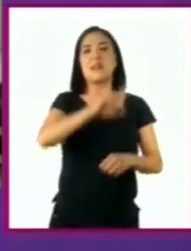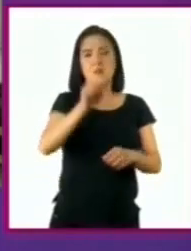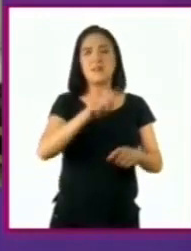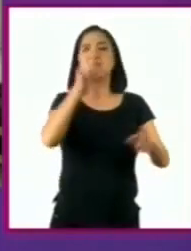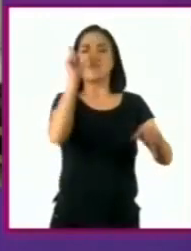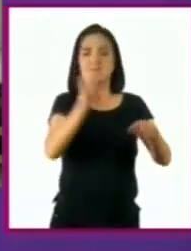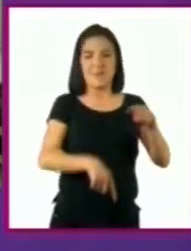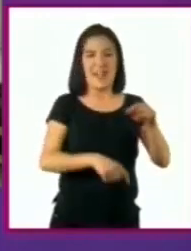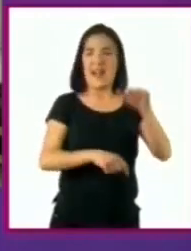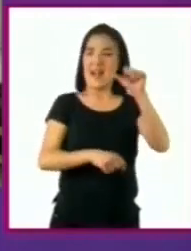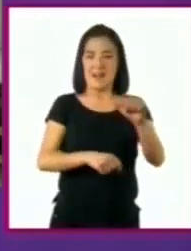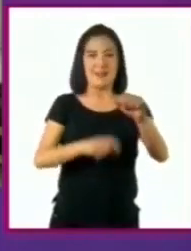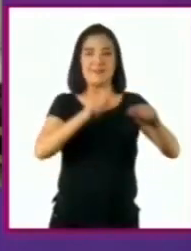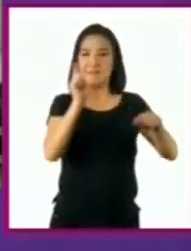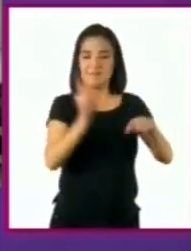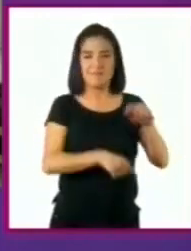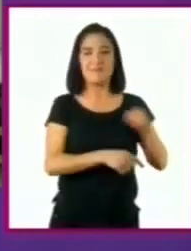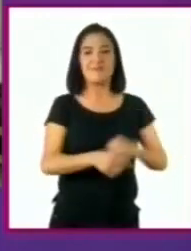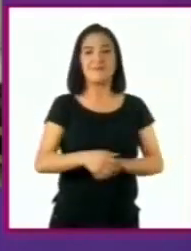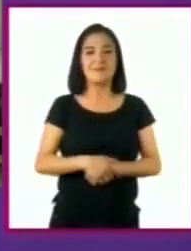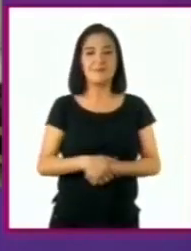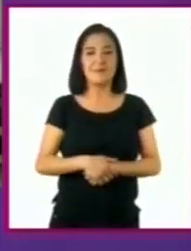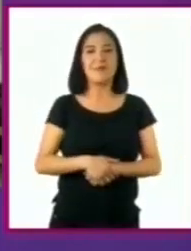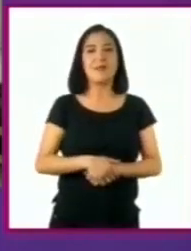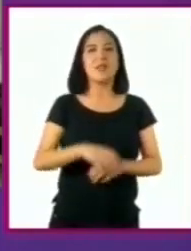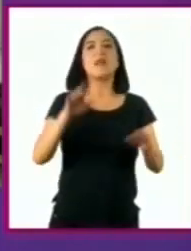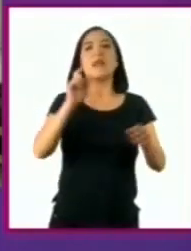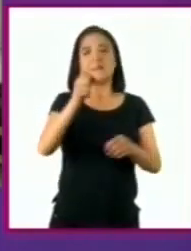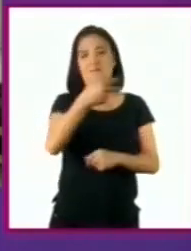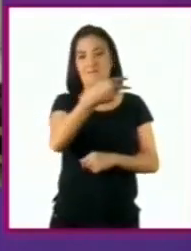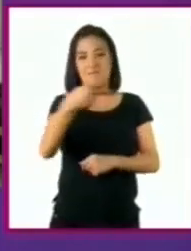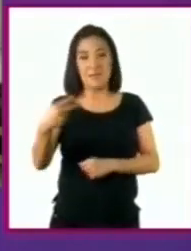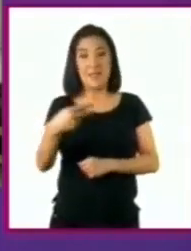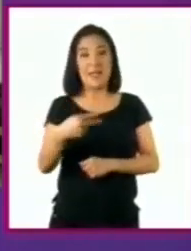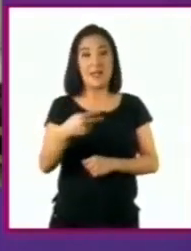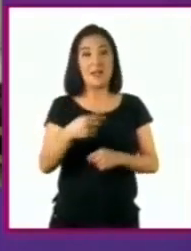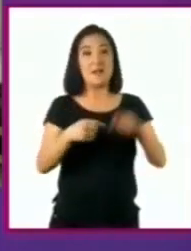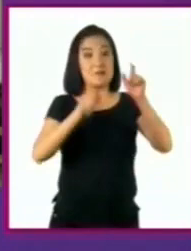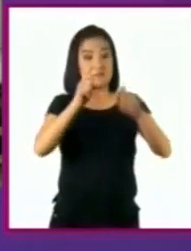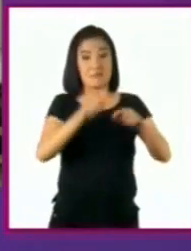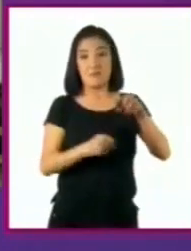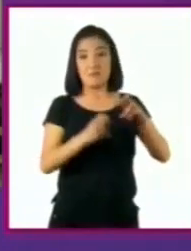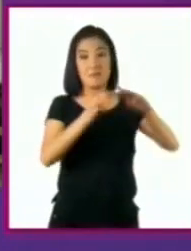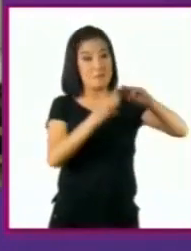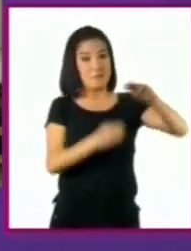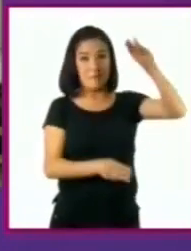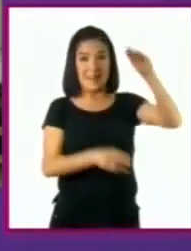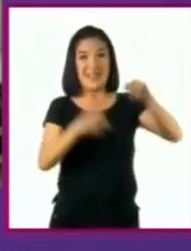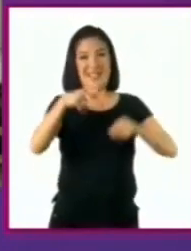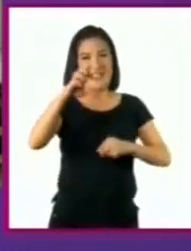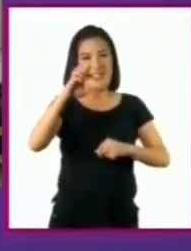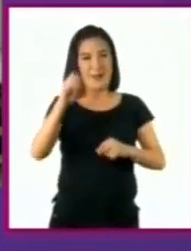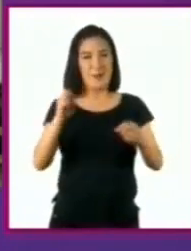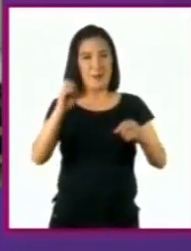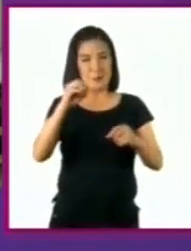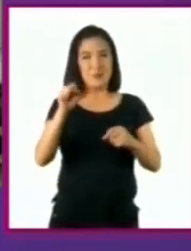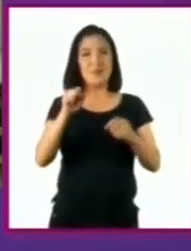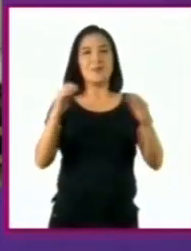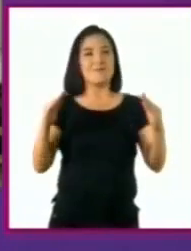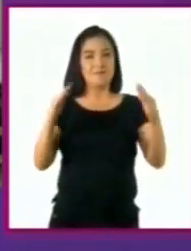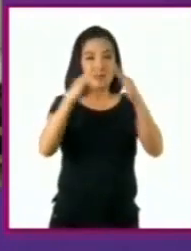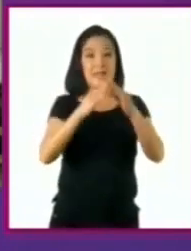a la A y obtenemos como Tales que la altura de la pirámide de Keops es de